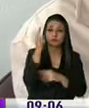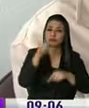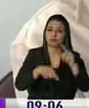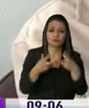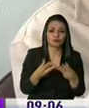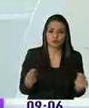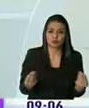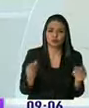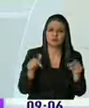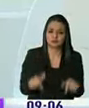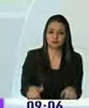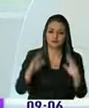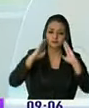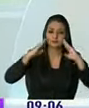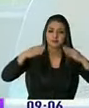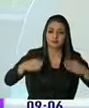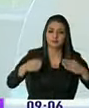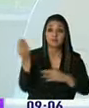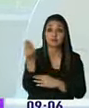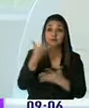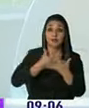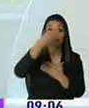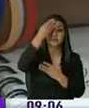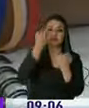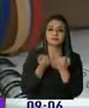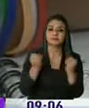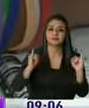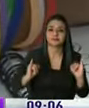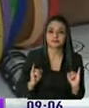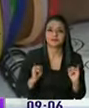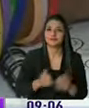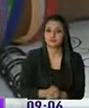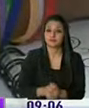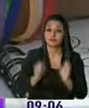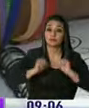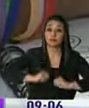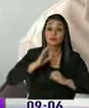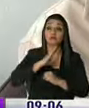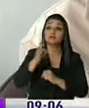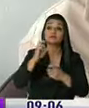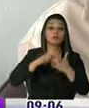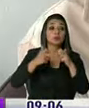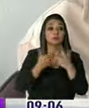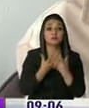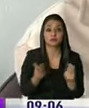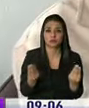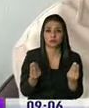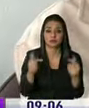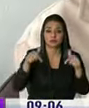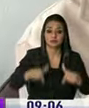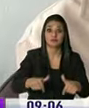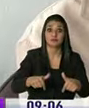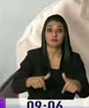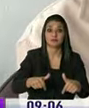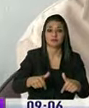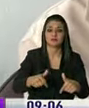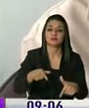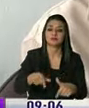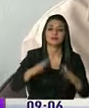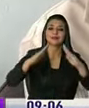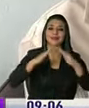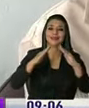pueden resolver. Aquí las jóvenes aprenden a ser independientes y con ello poder enfrentar el mundo. Acá la Talita 2 decimos es